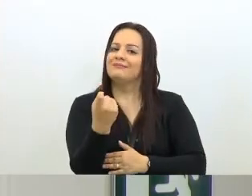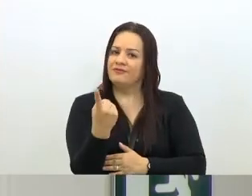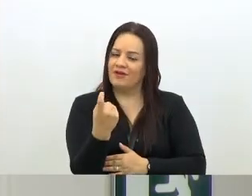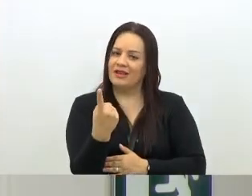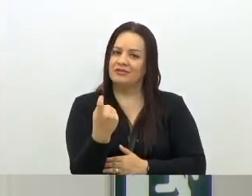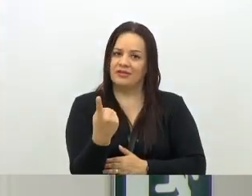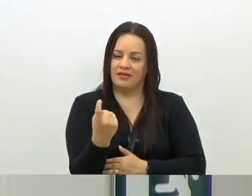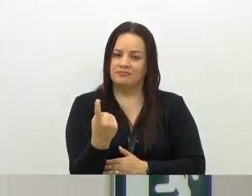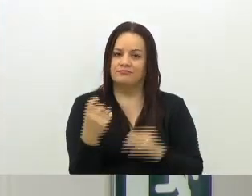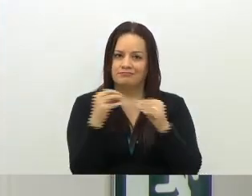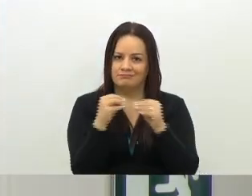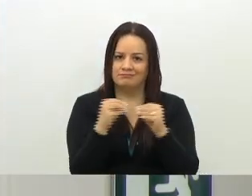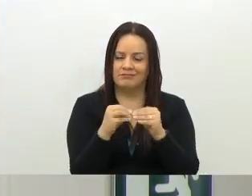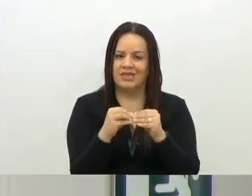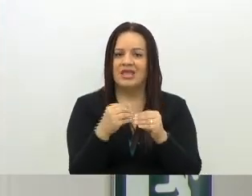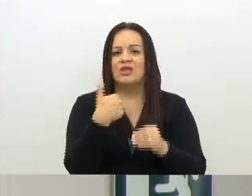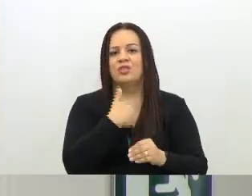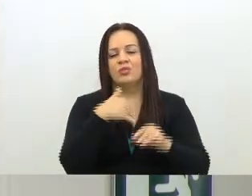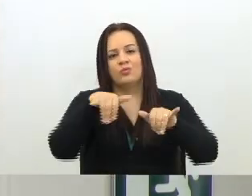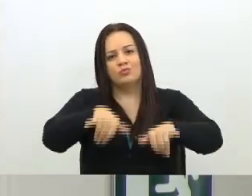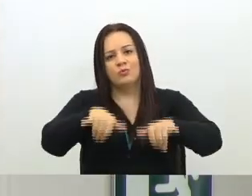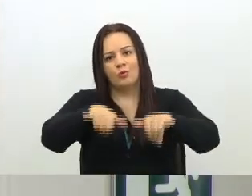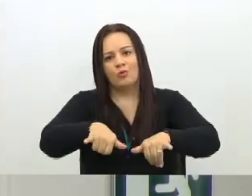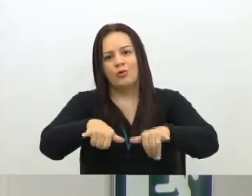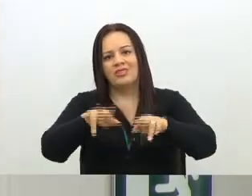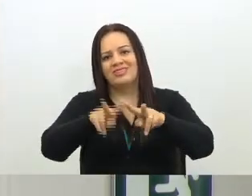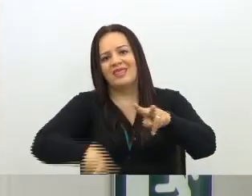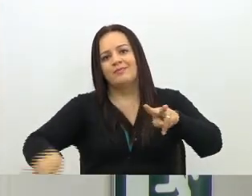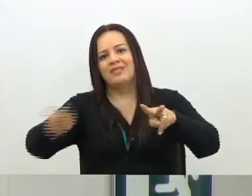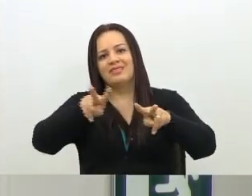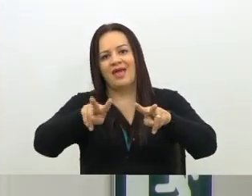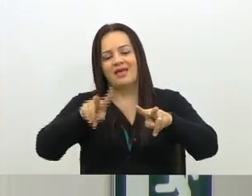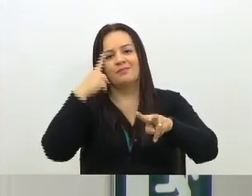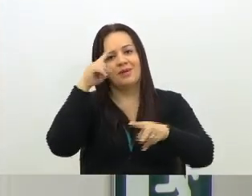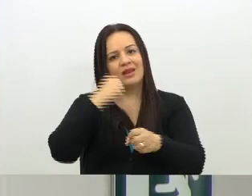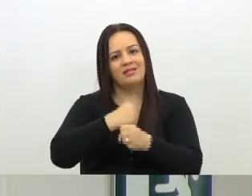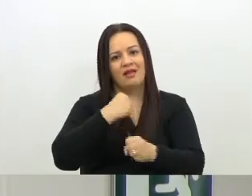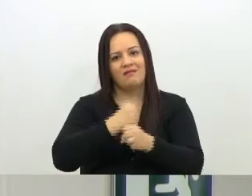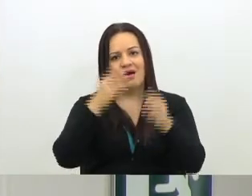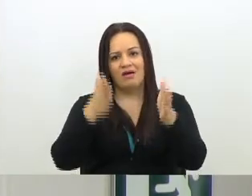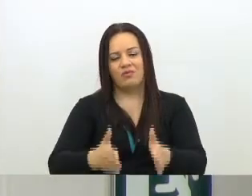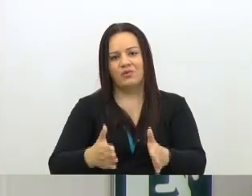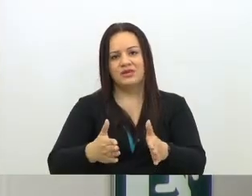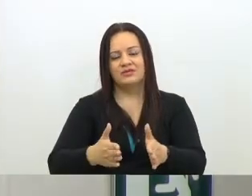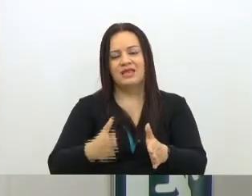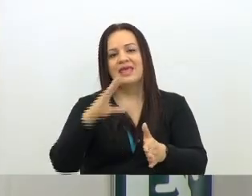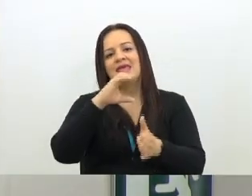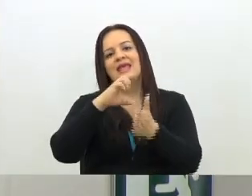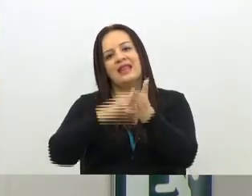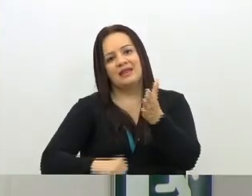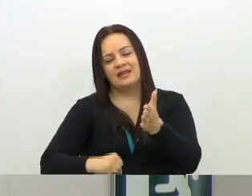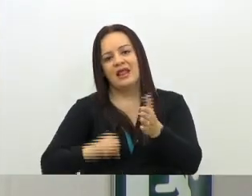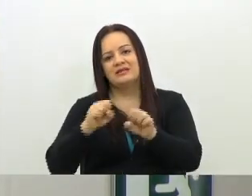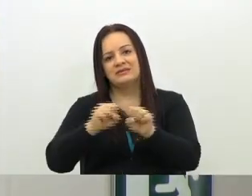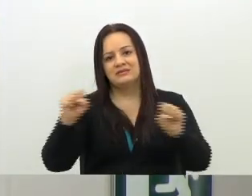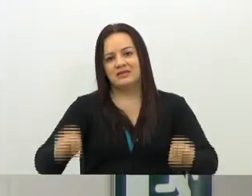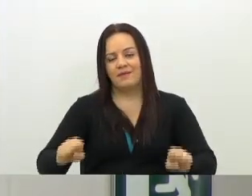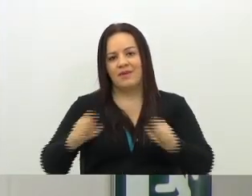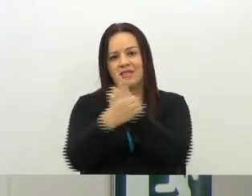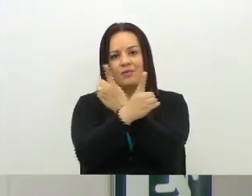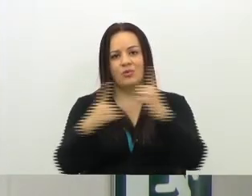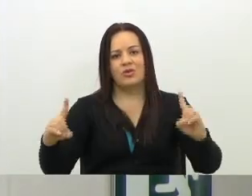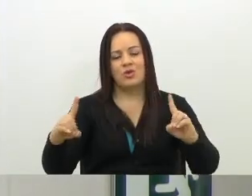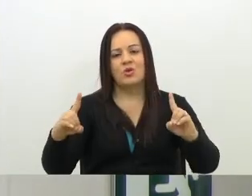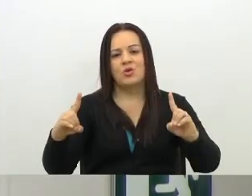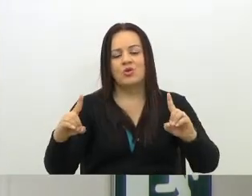mantuvo posiciones desventajosas para las y los trabajadores y le resta a nuestro sistema democrático solidez